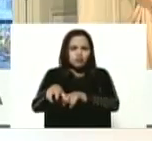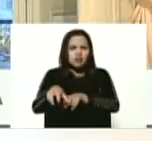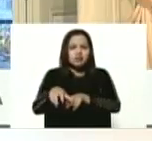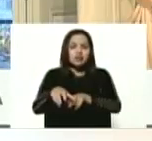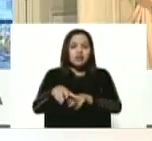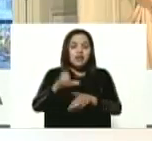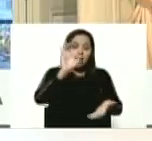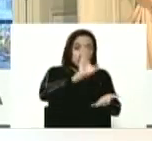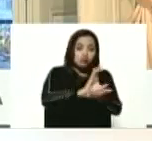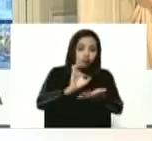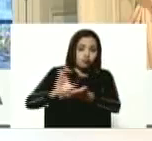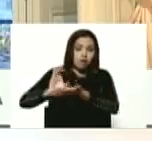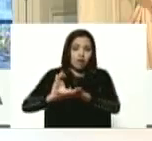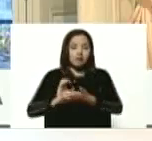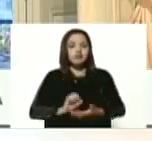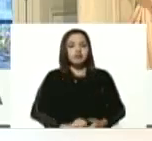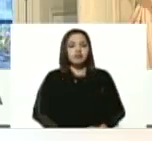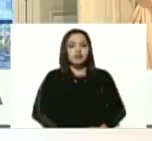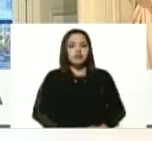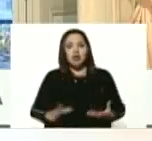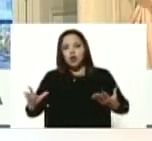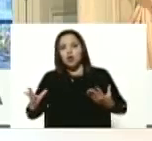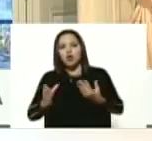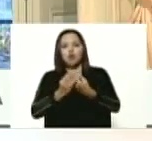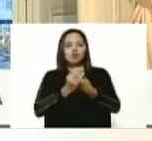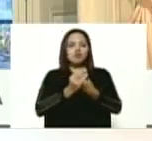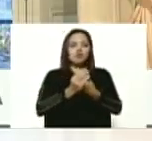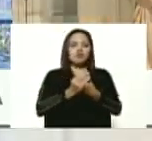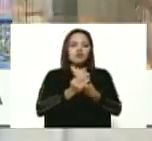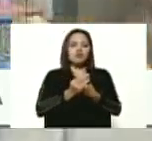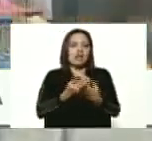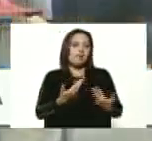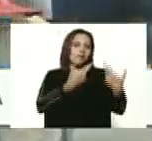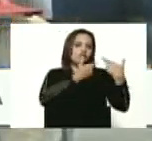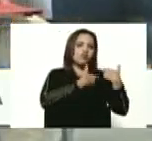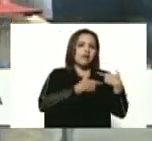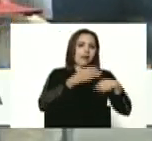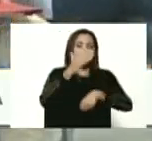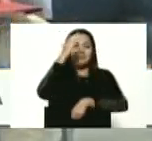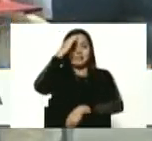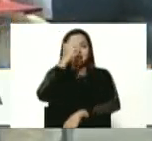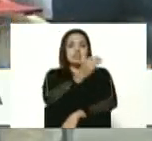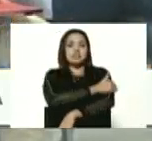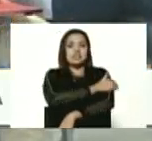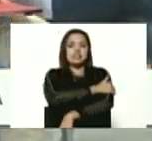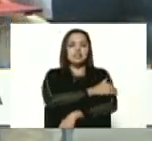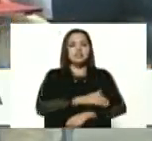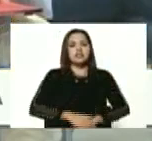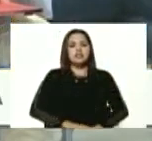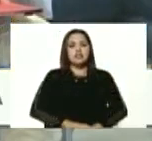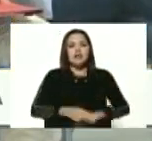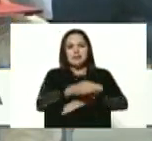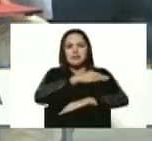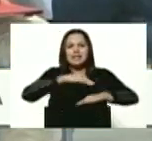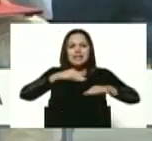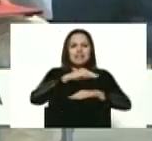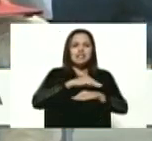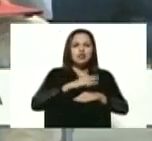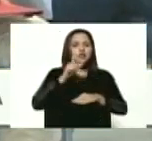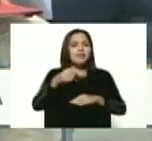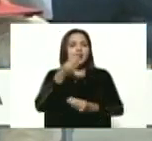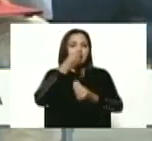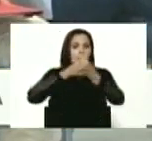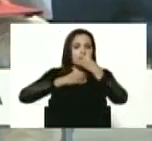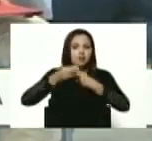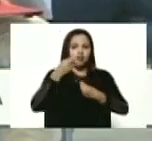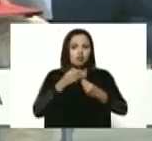Urbana, con la presencia del mayor general miliciano, ministro del Poder Popular para la Alimentación, Leal Tellería.